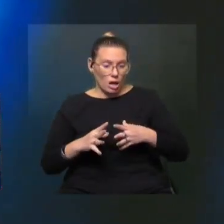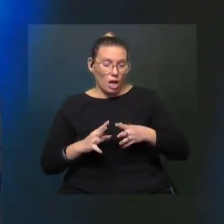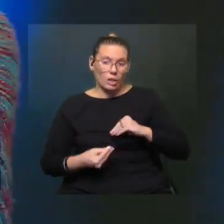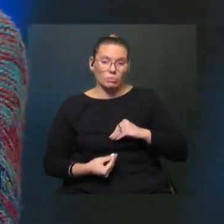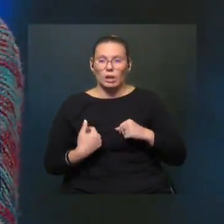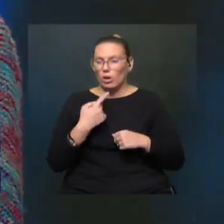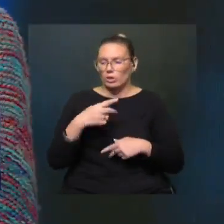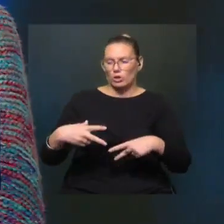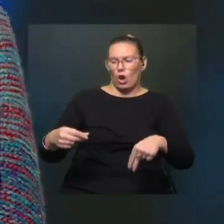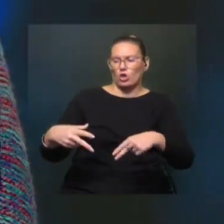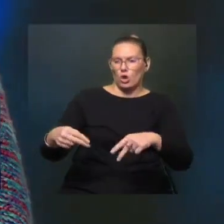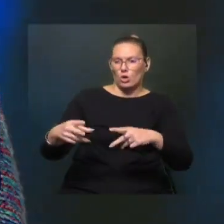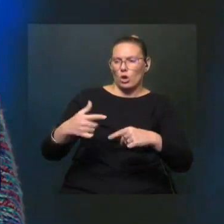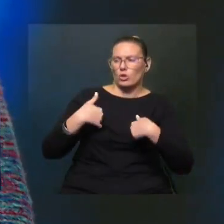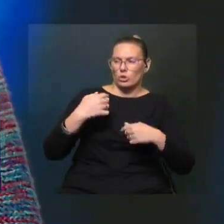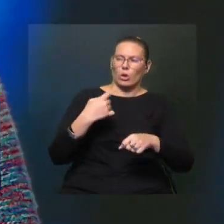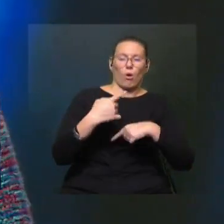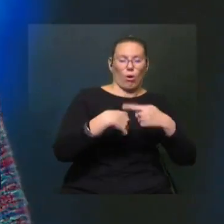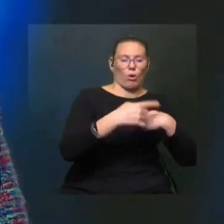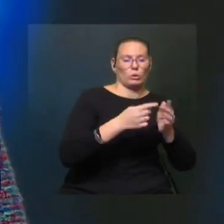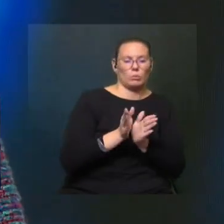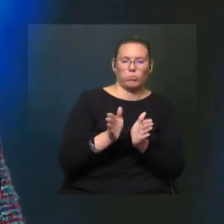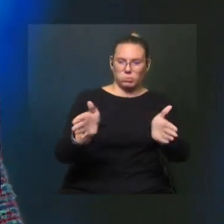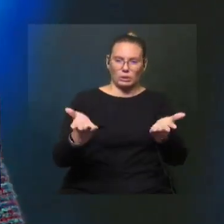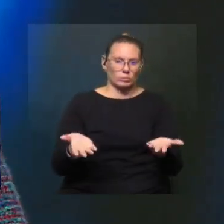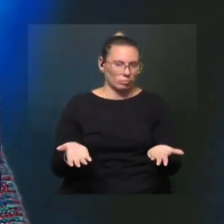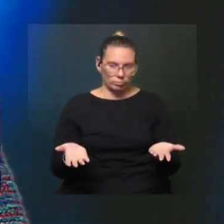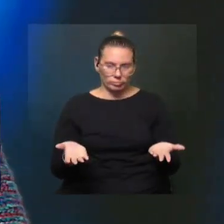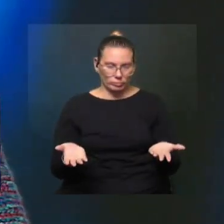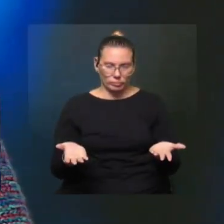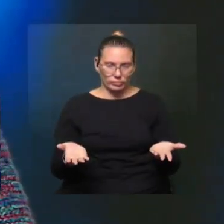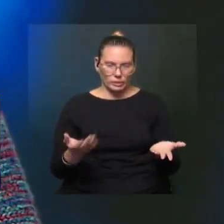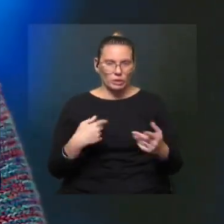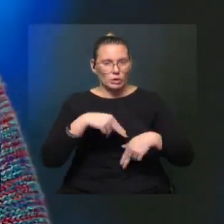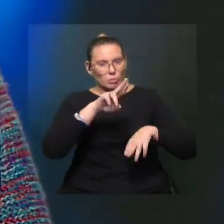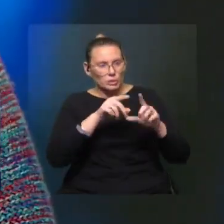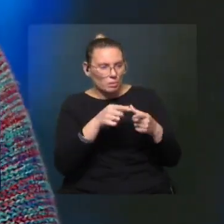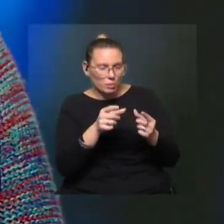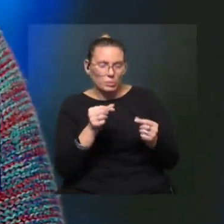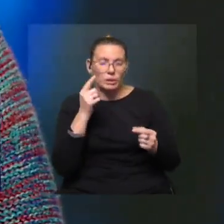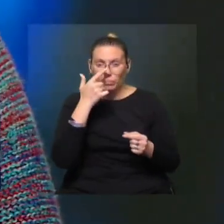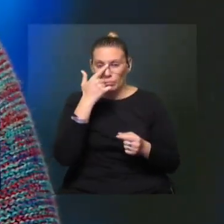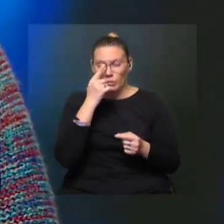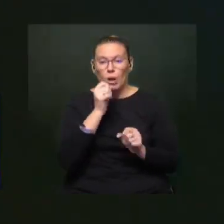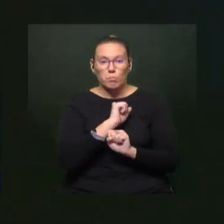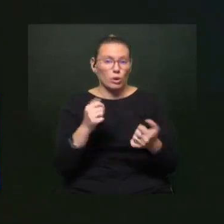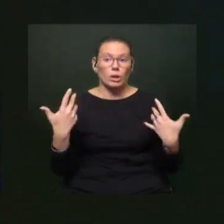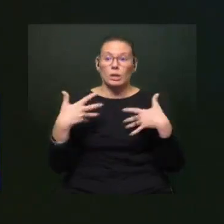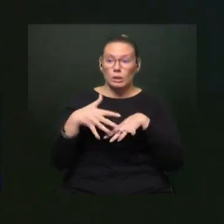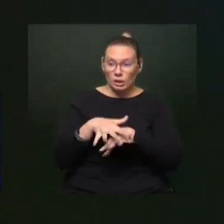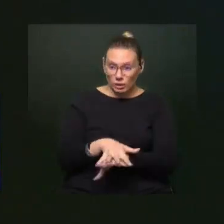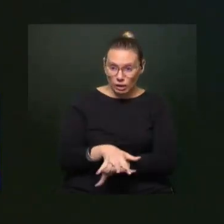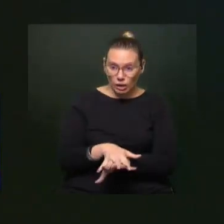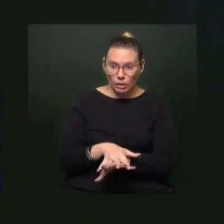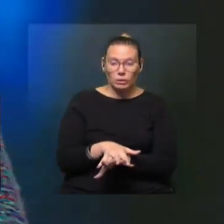decirnos esto no y yo trato de seguir en la mía con el pincel y el papel podrá integrarlo de alguna